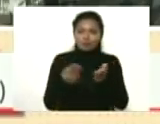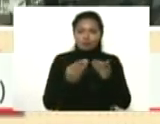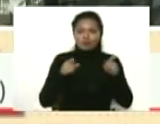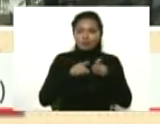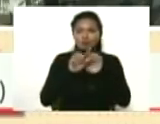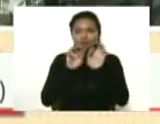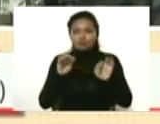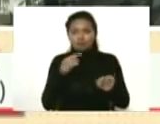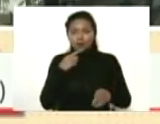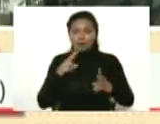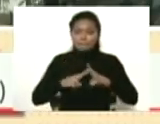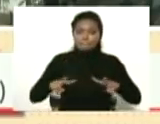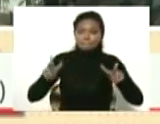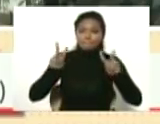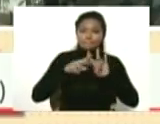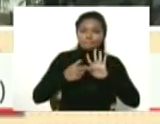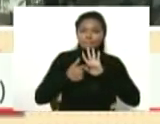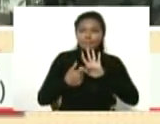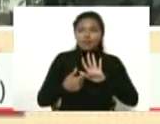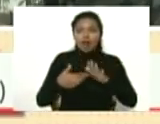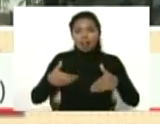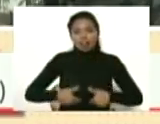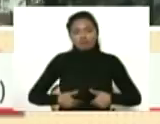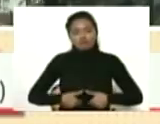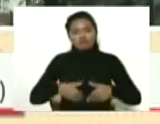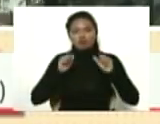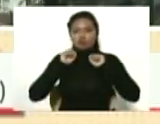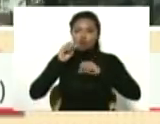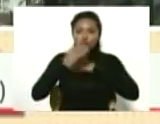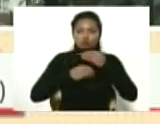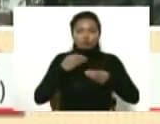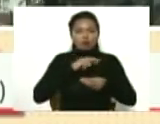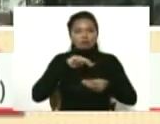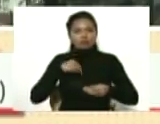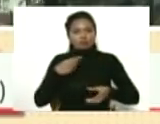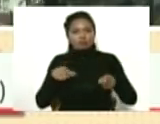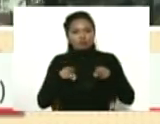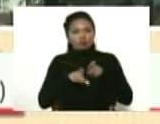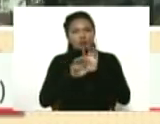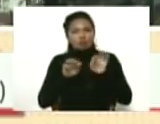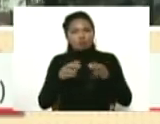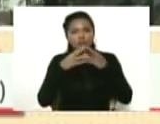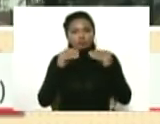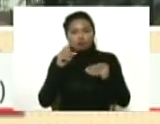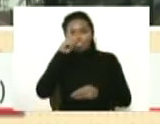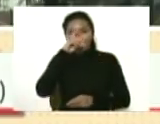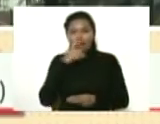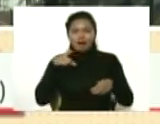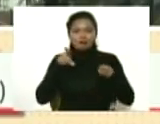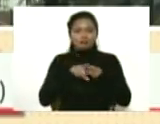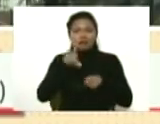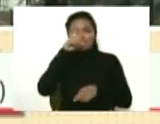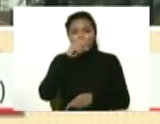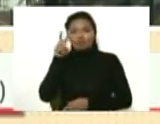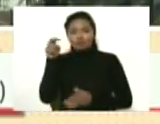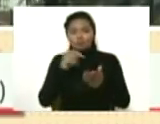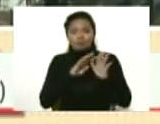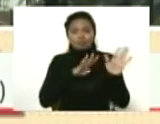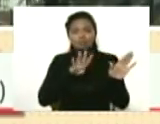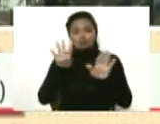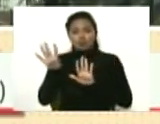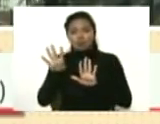que valorar el esfuerzo y los logros que se han hecho en todos estos años, pero en el año 2019 en